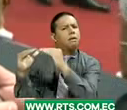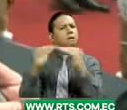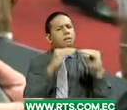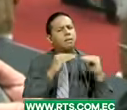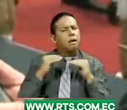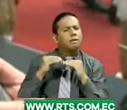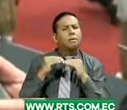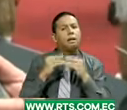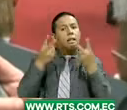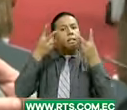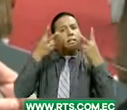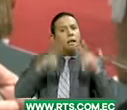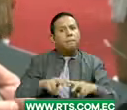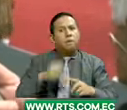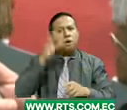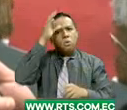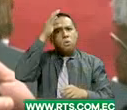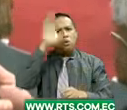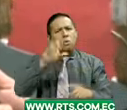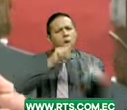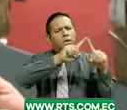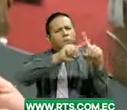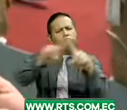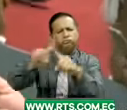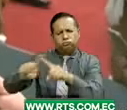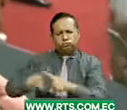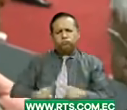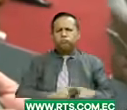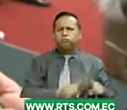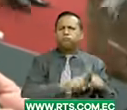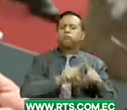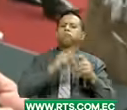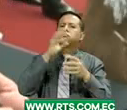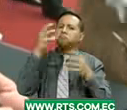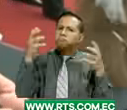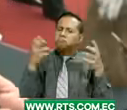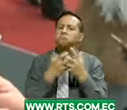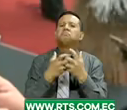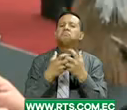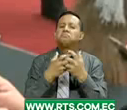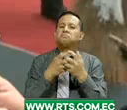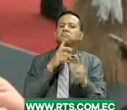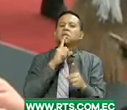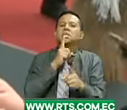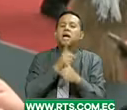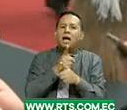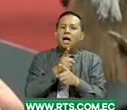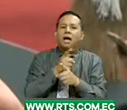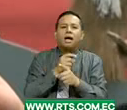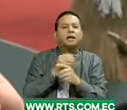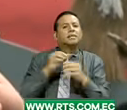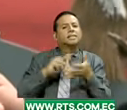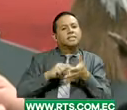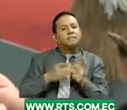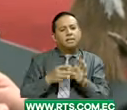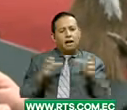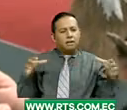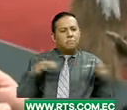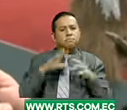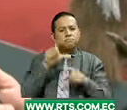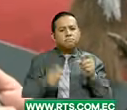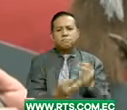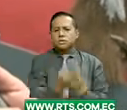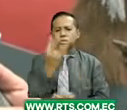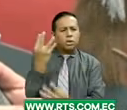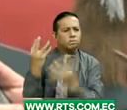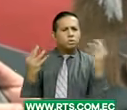el pluralismo, que es una característica de la sociedad democrática, en el cual deben debatirse los problemas